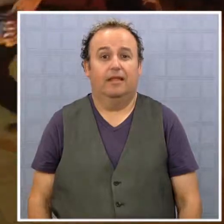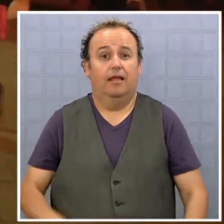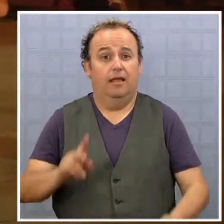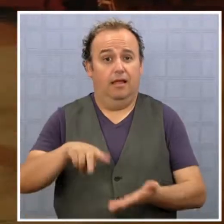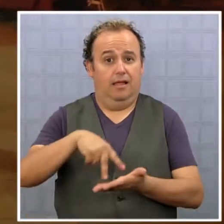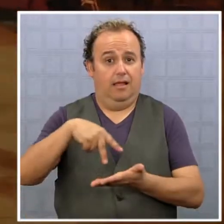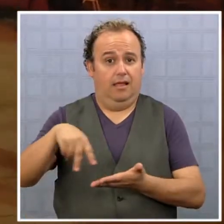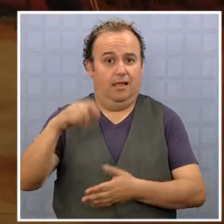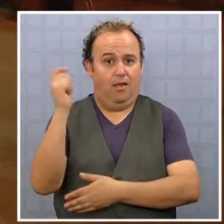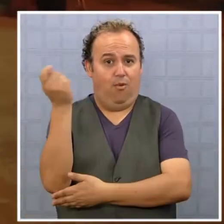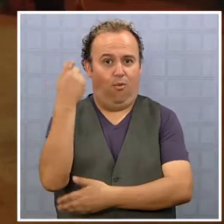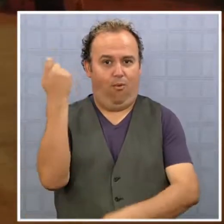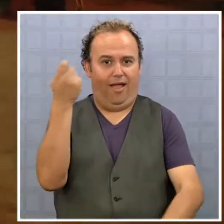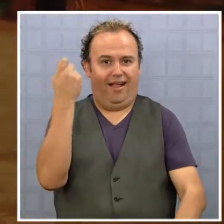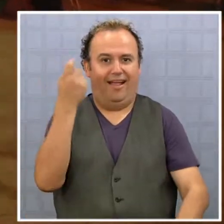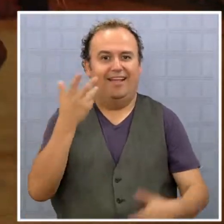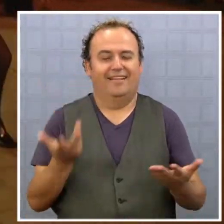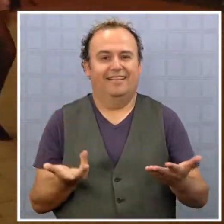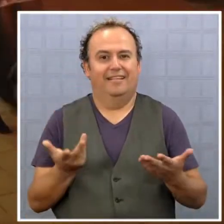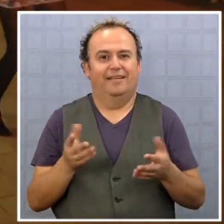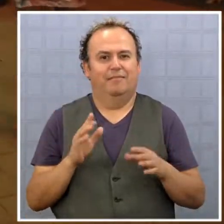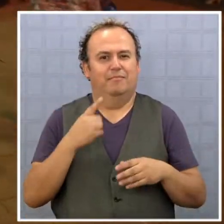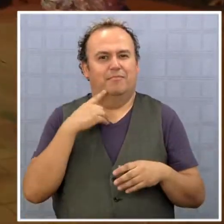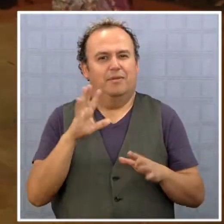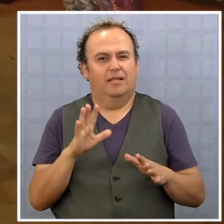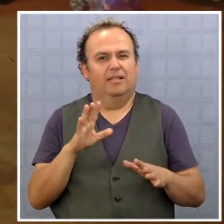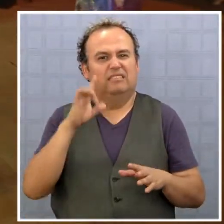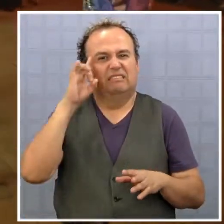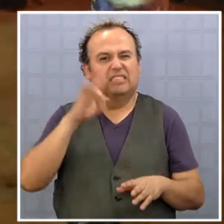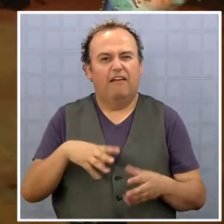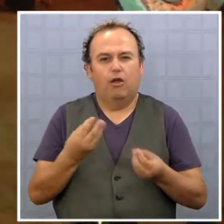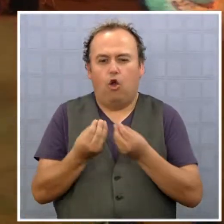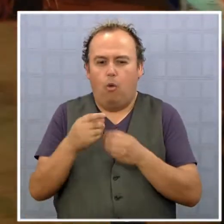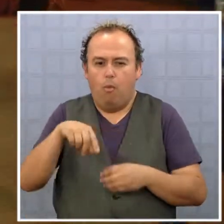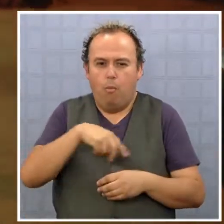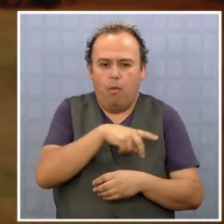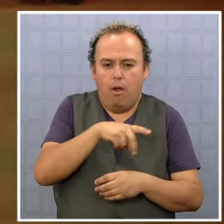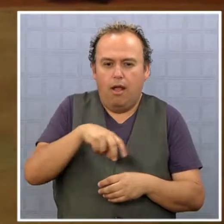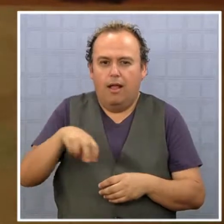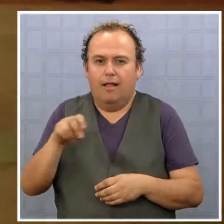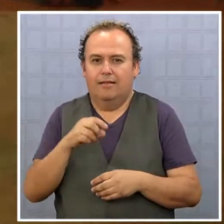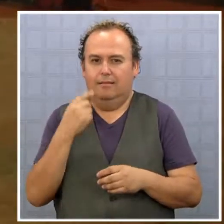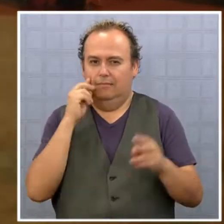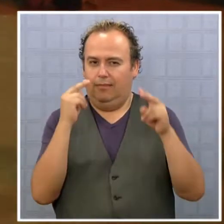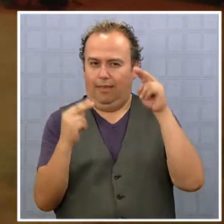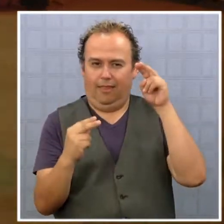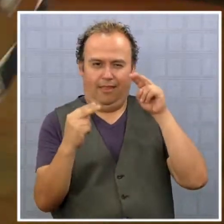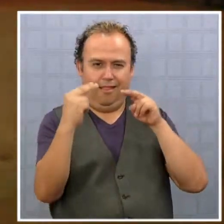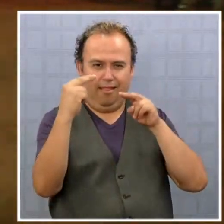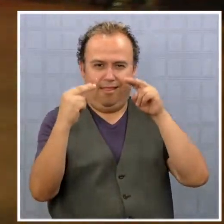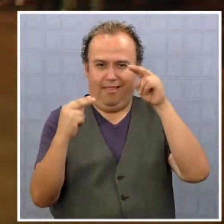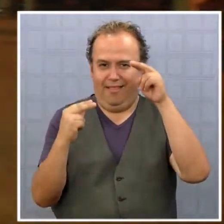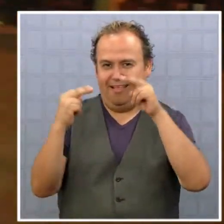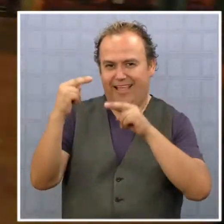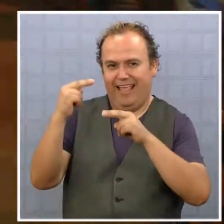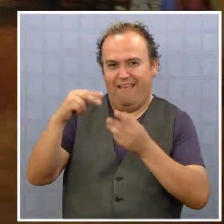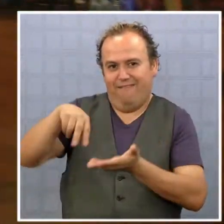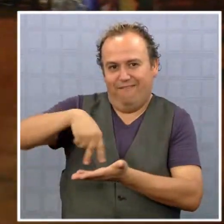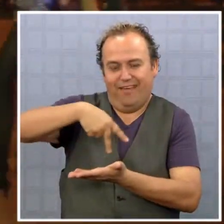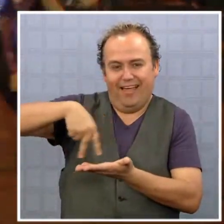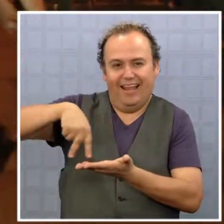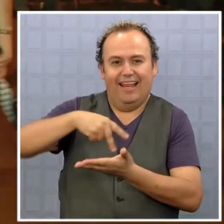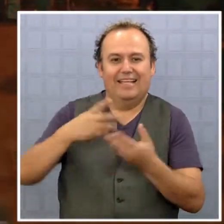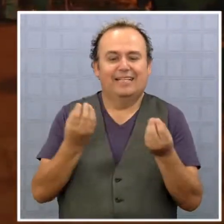Una danza donde resulta fundamental, más que saber los pasos, la complicidad de la pareja durante la puesta en